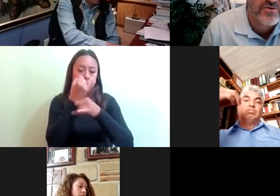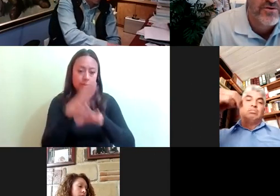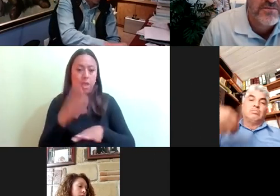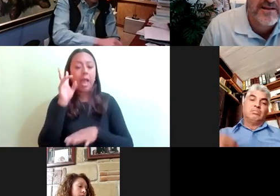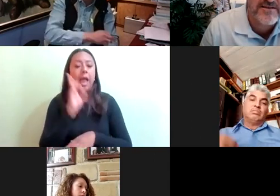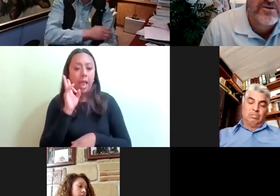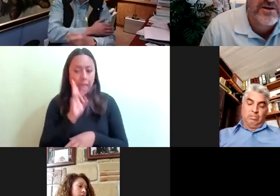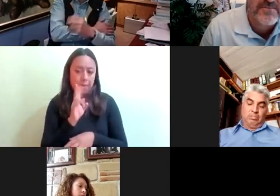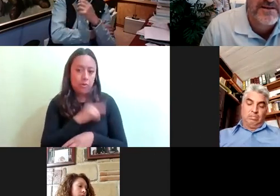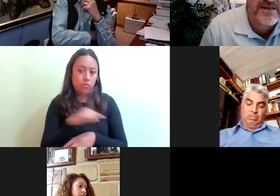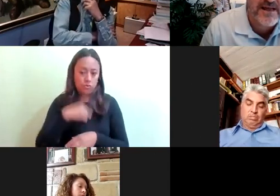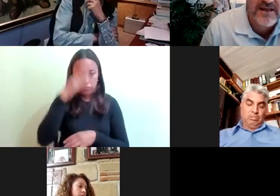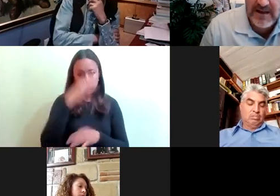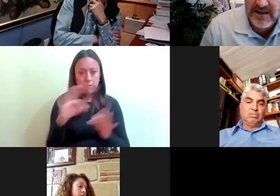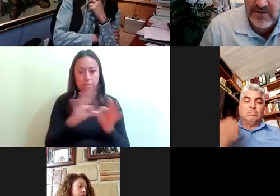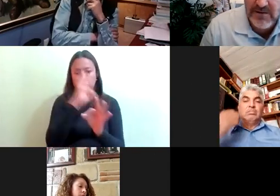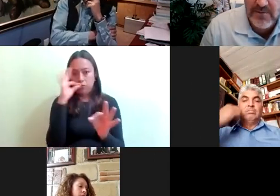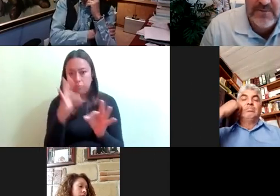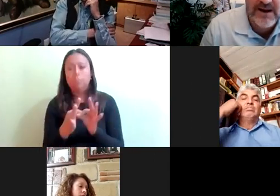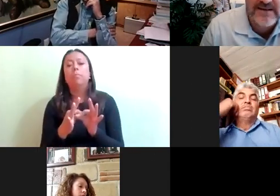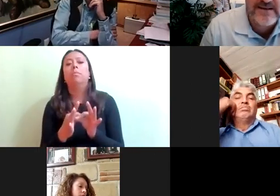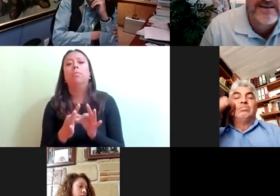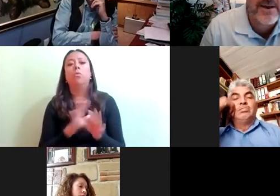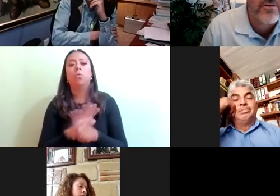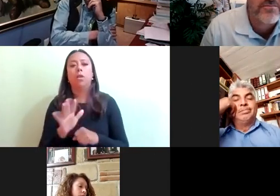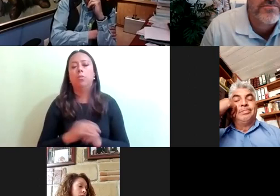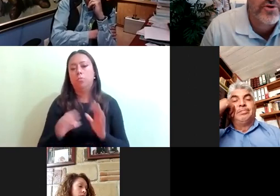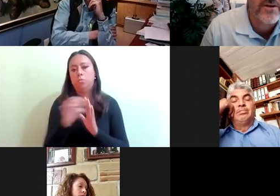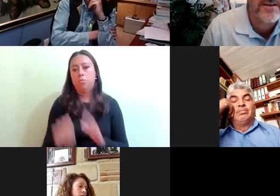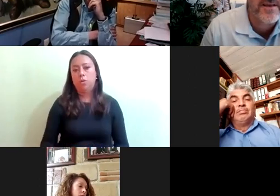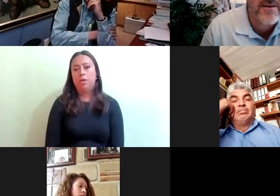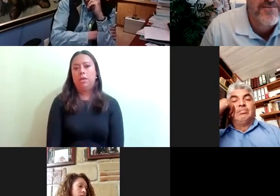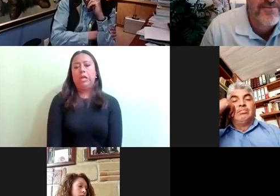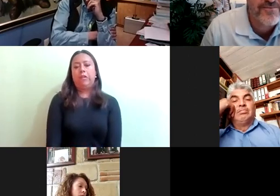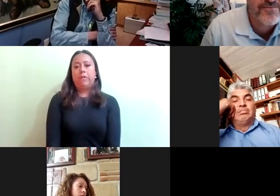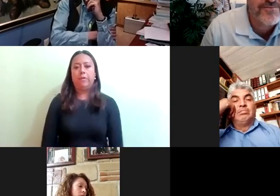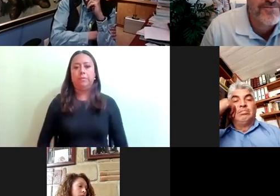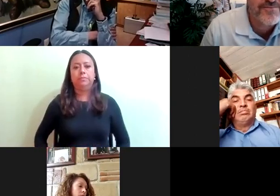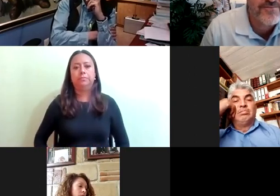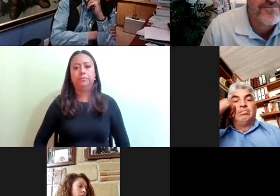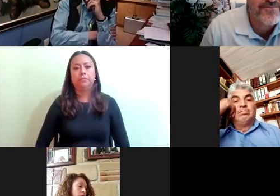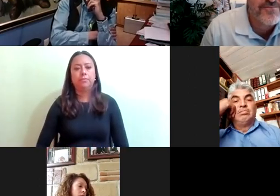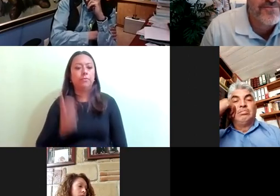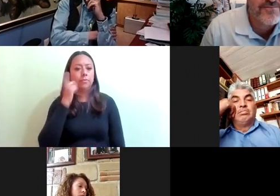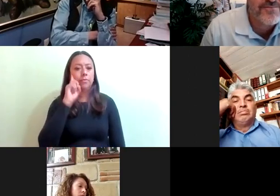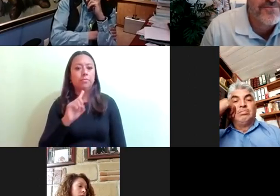el decreto. En el distrito que representa la diputada Guadalupe Morales es de 0, todo existe.